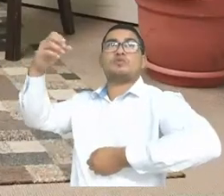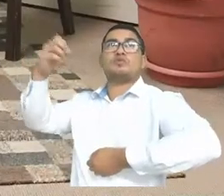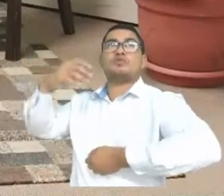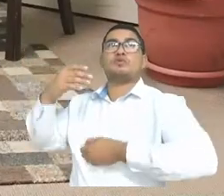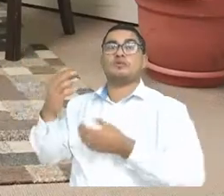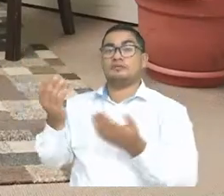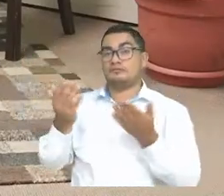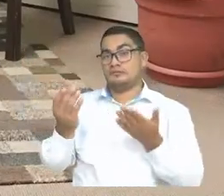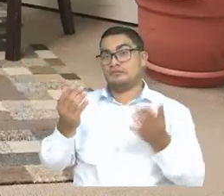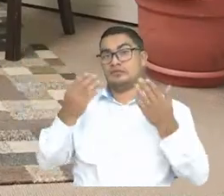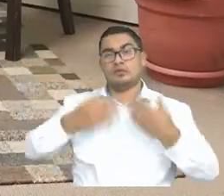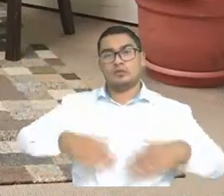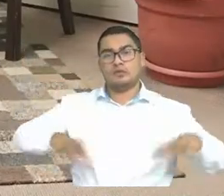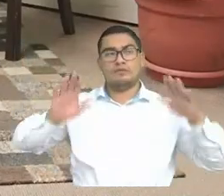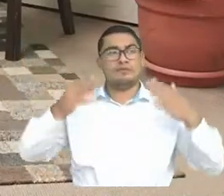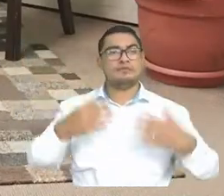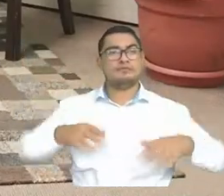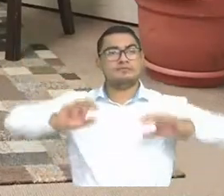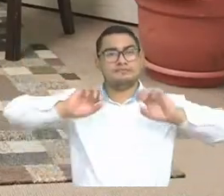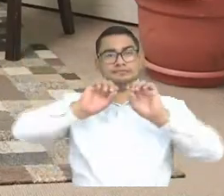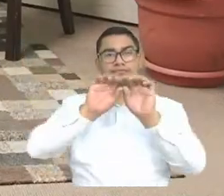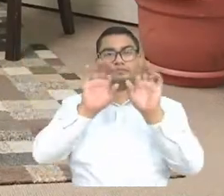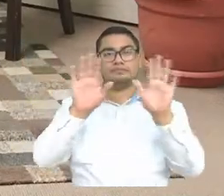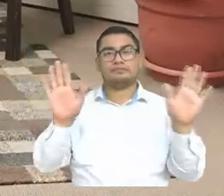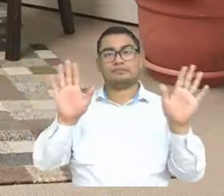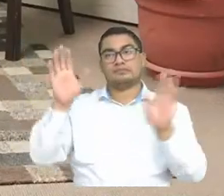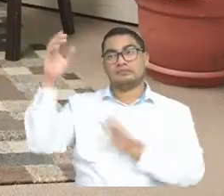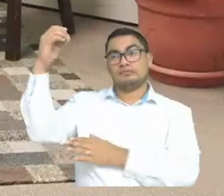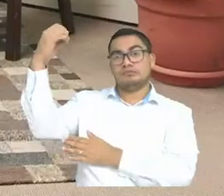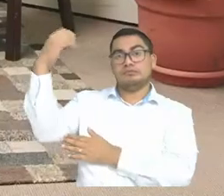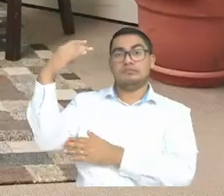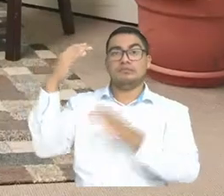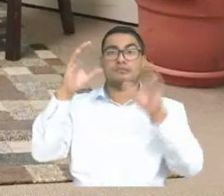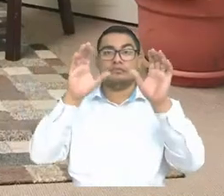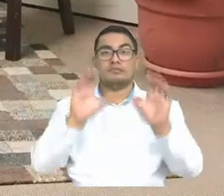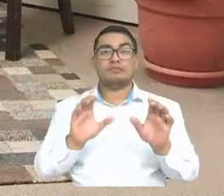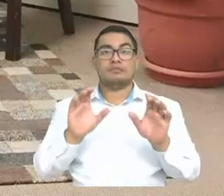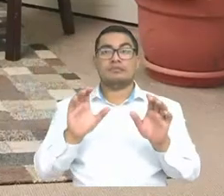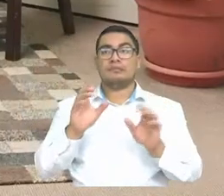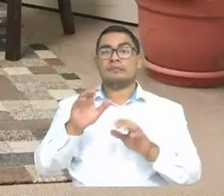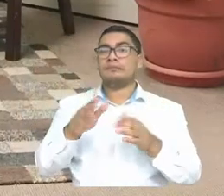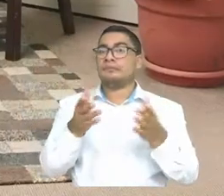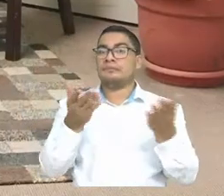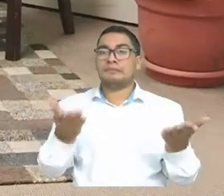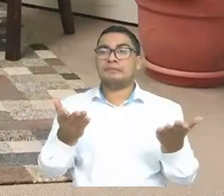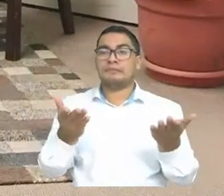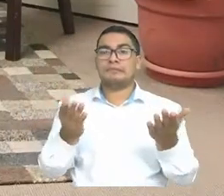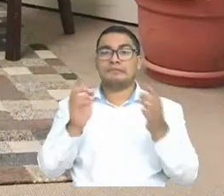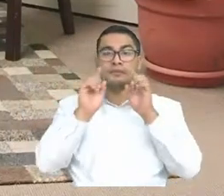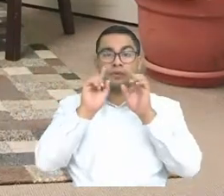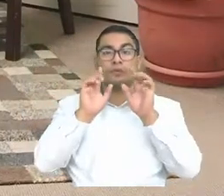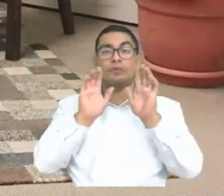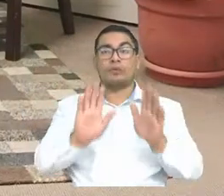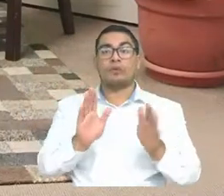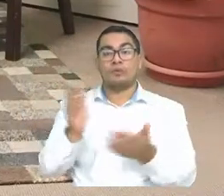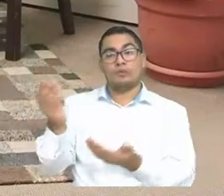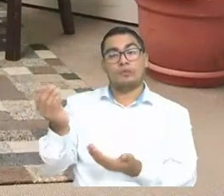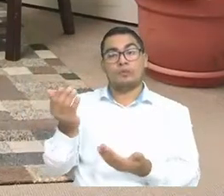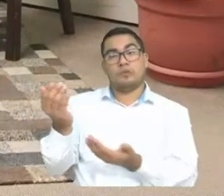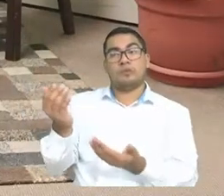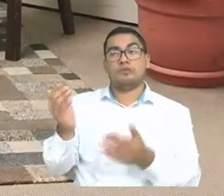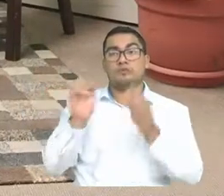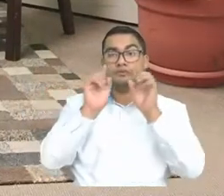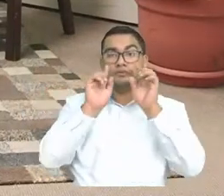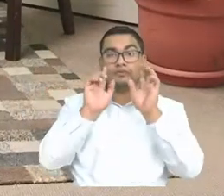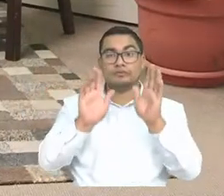asolear al bebé con el primer sol de la mañana o con el último sol de la tarde, ¿verdad?, para evitar que el bebé, en este caso,